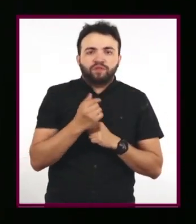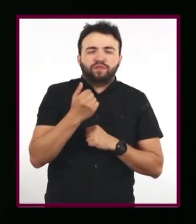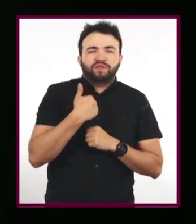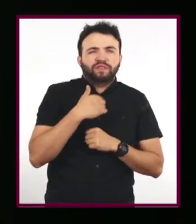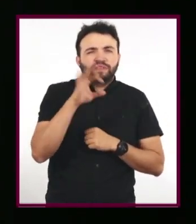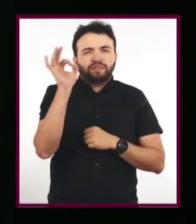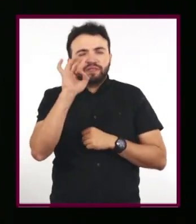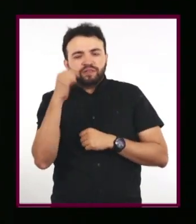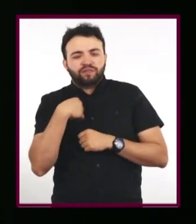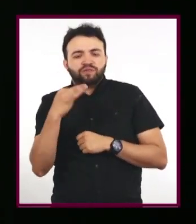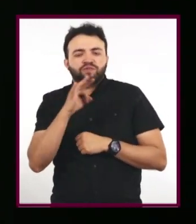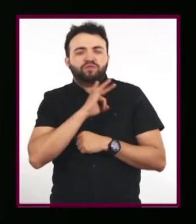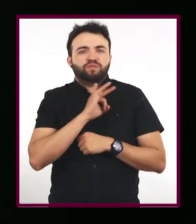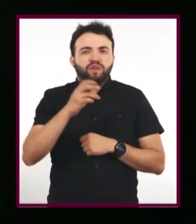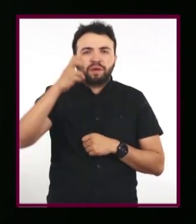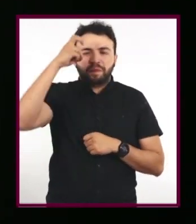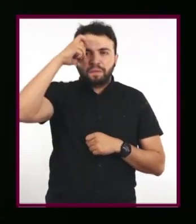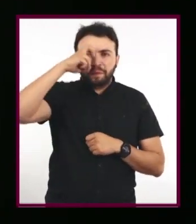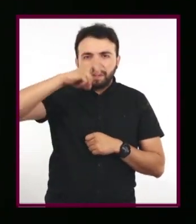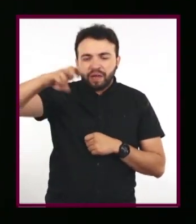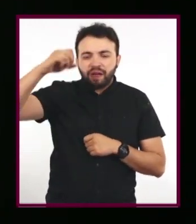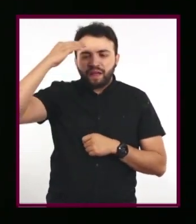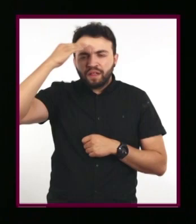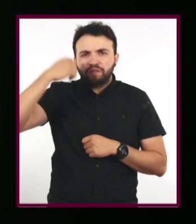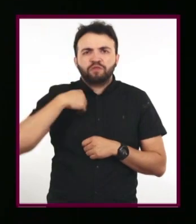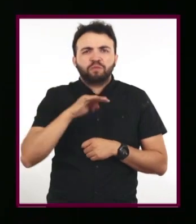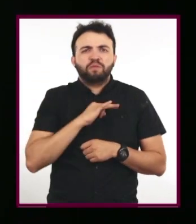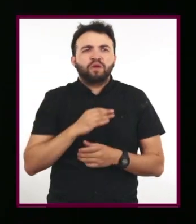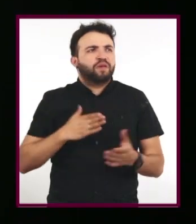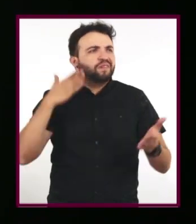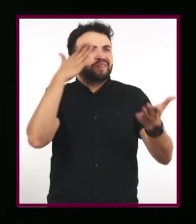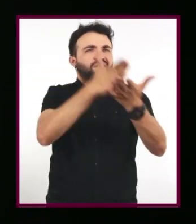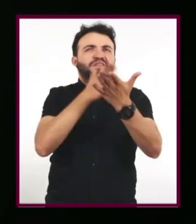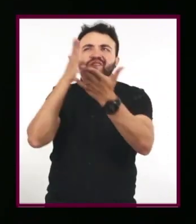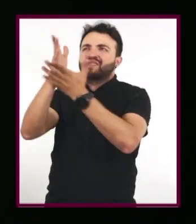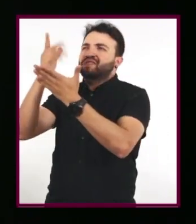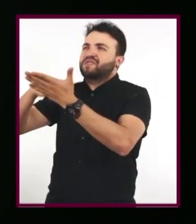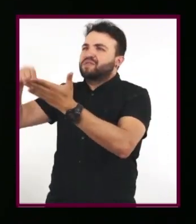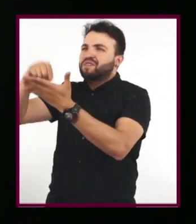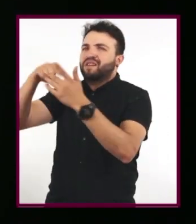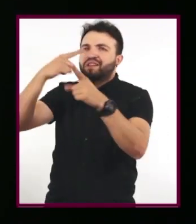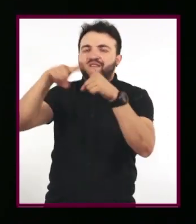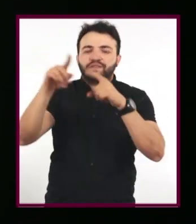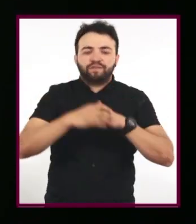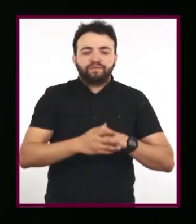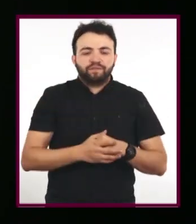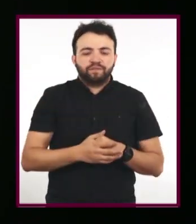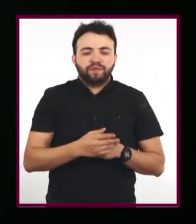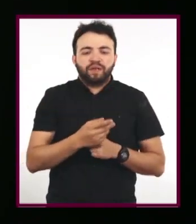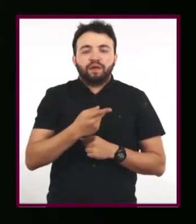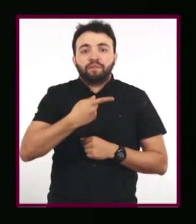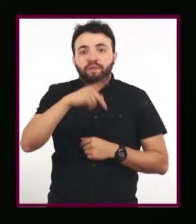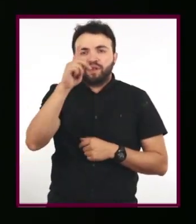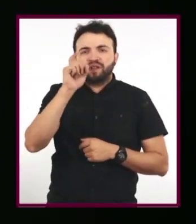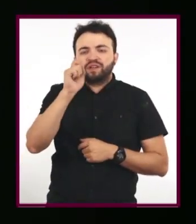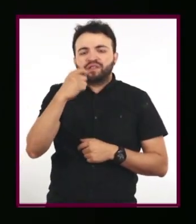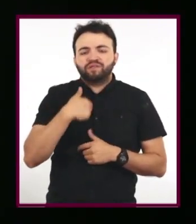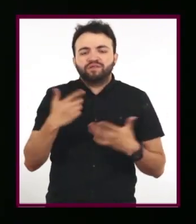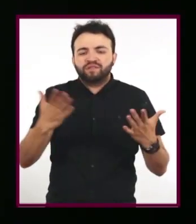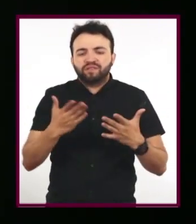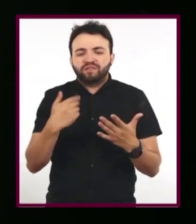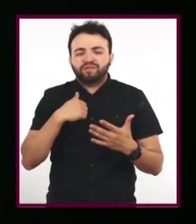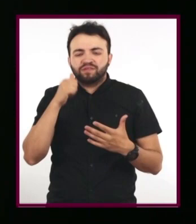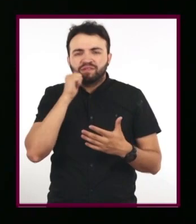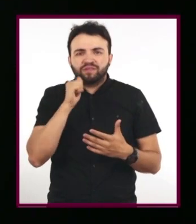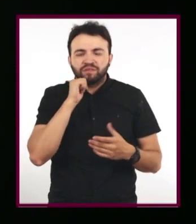viajar en el tiempo, podría ir a cualquier lugar. Pero creo que lo primero que haría sería ir a visitarme. Sí, claro. ¡Qué buena idea!